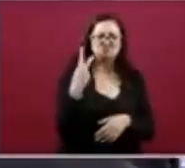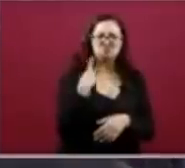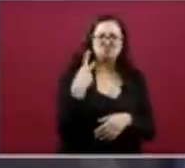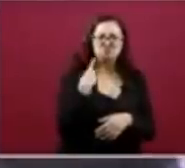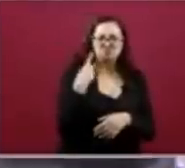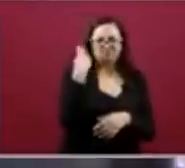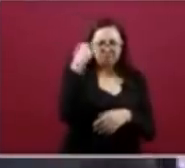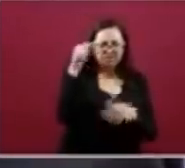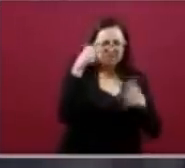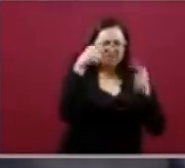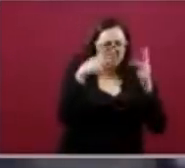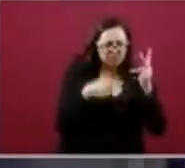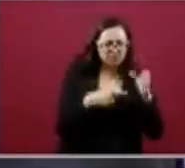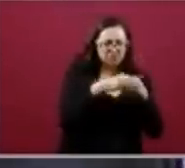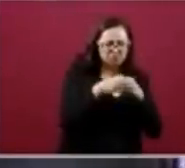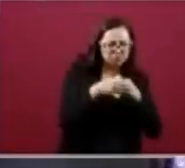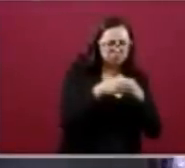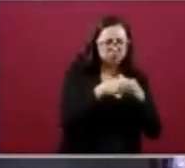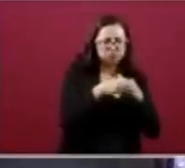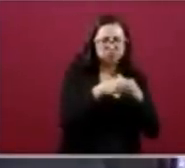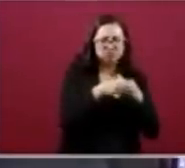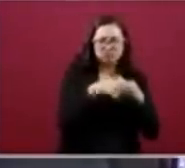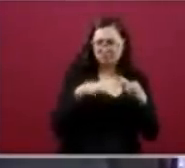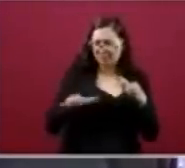está preparado